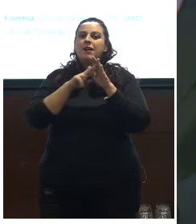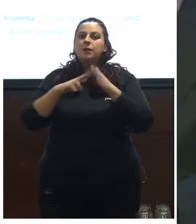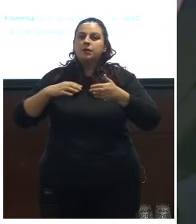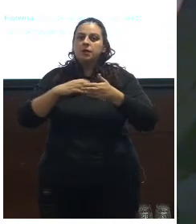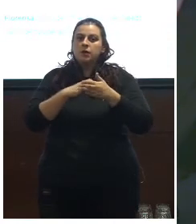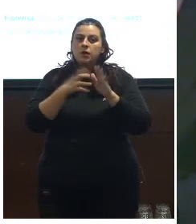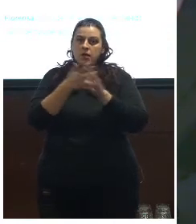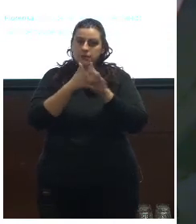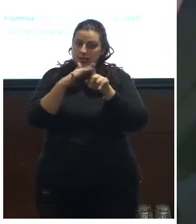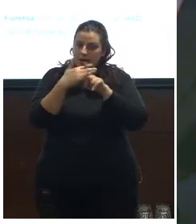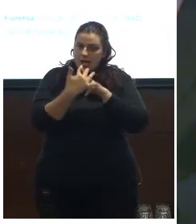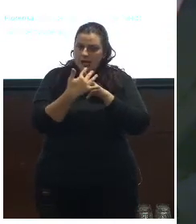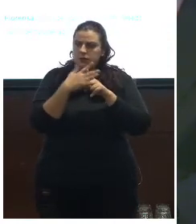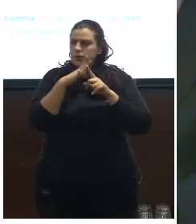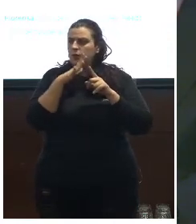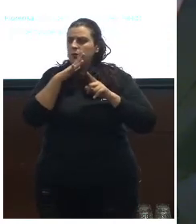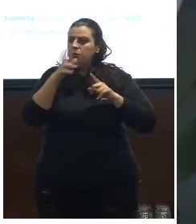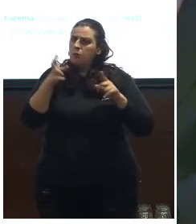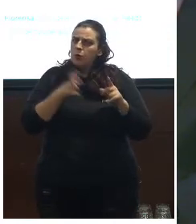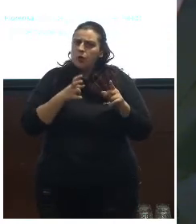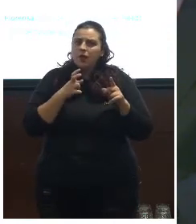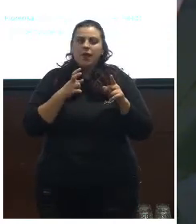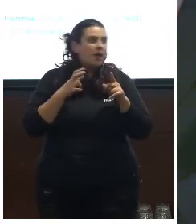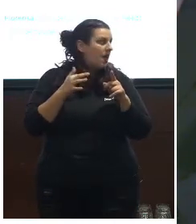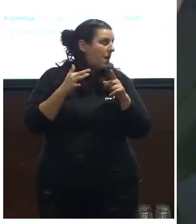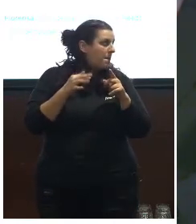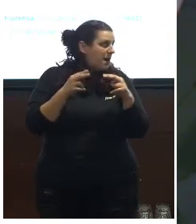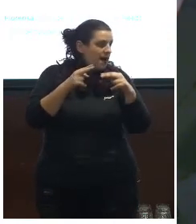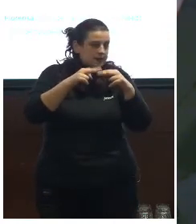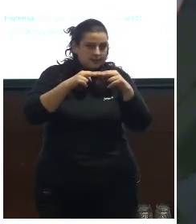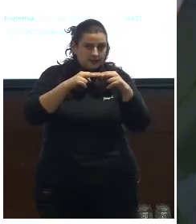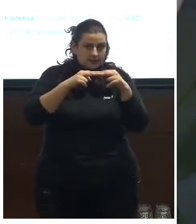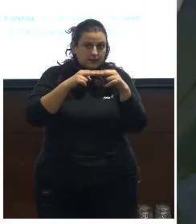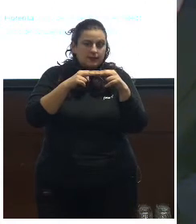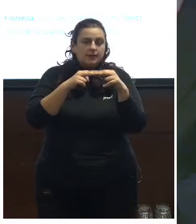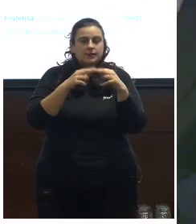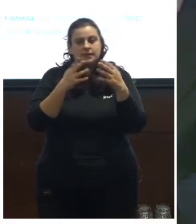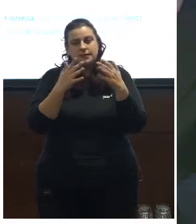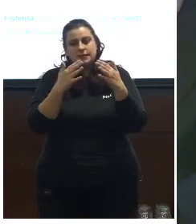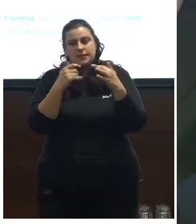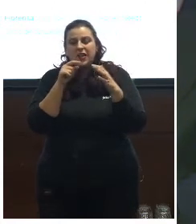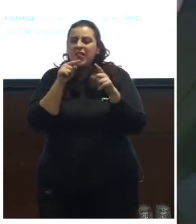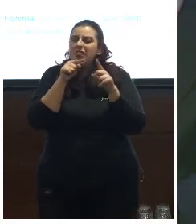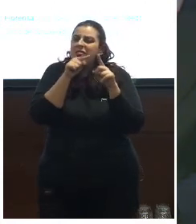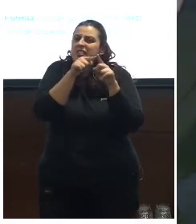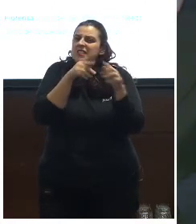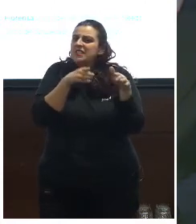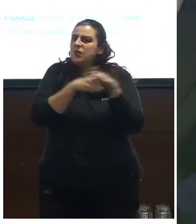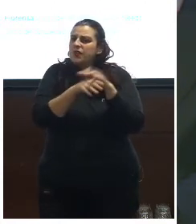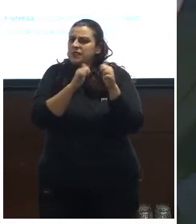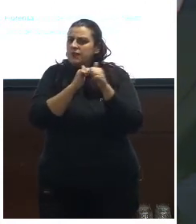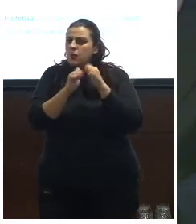caso, nuestro porqué y lo enlazaré con lo que nos reúne aquí en cuanto a los destinos accesibles, en cuanto a los